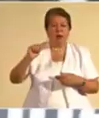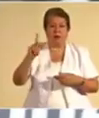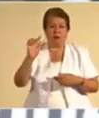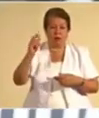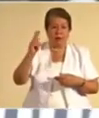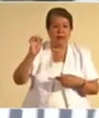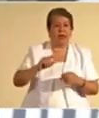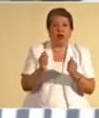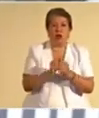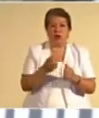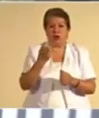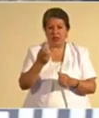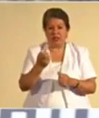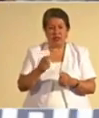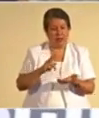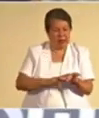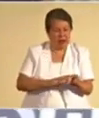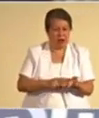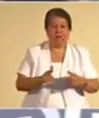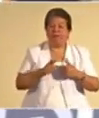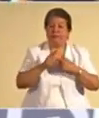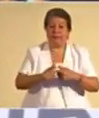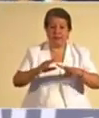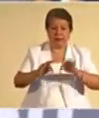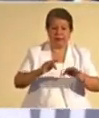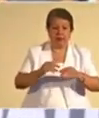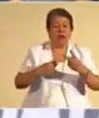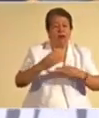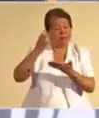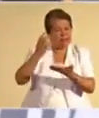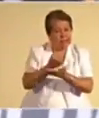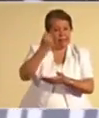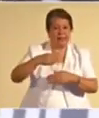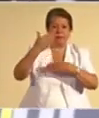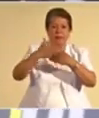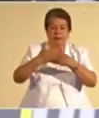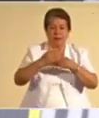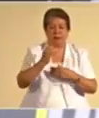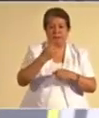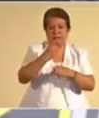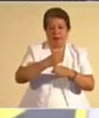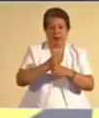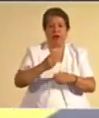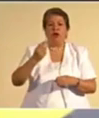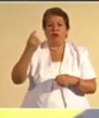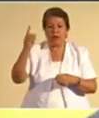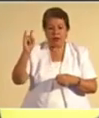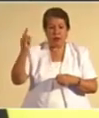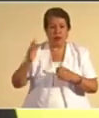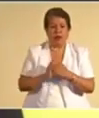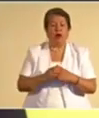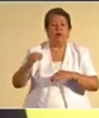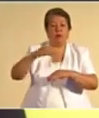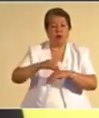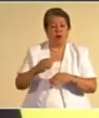valor, voy a seguir trabajando y vamos a ganar el próximo 1 de julio. Me pongo en sus manos y